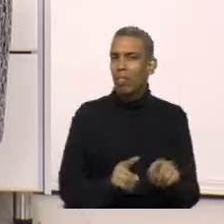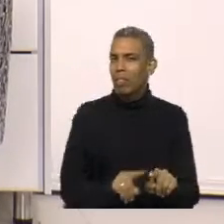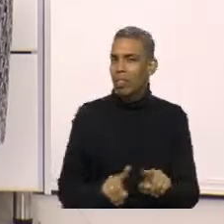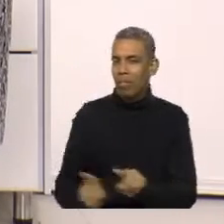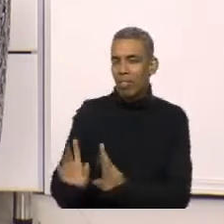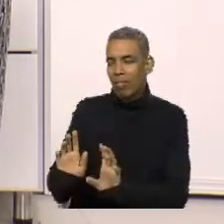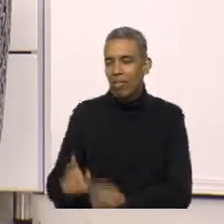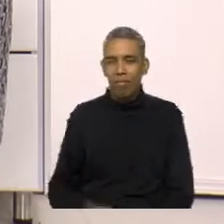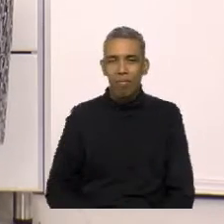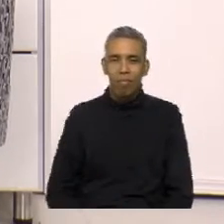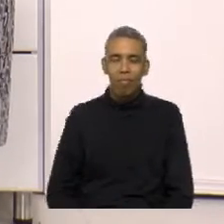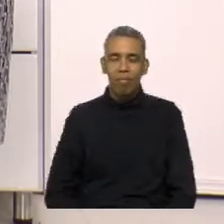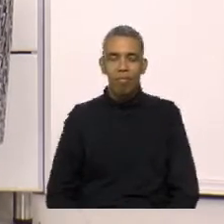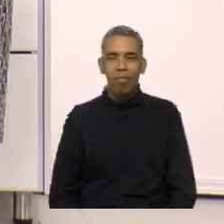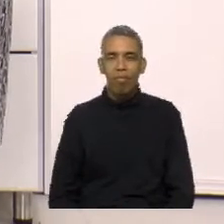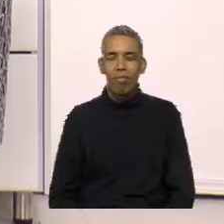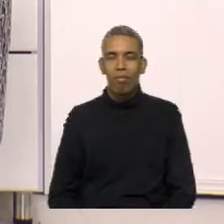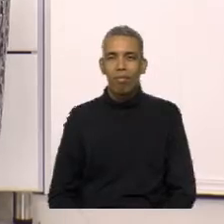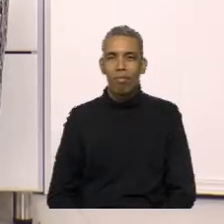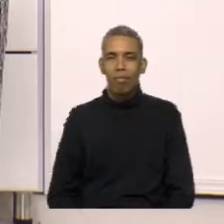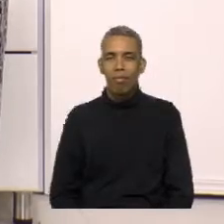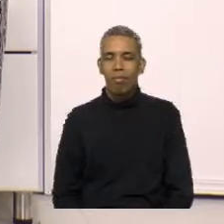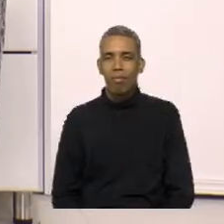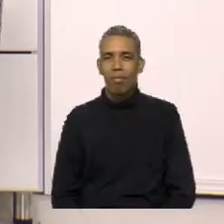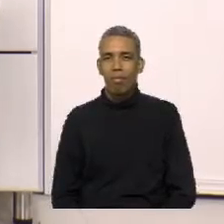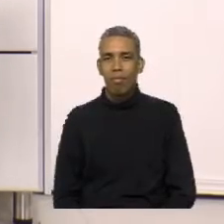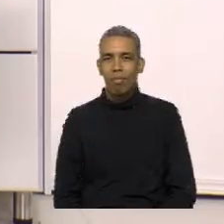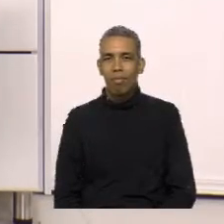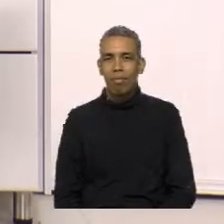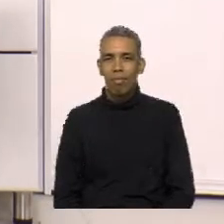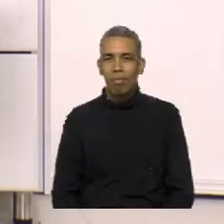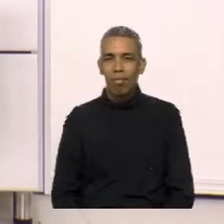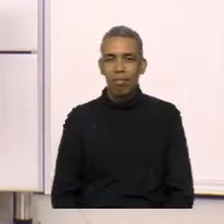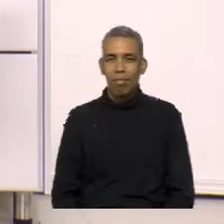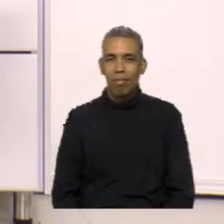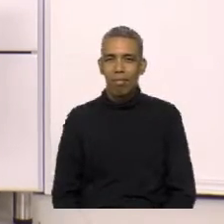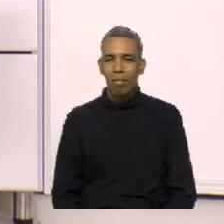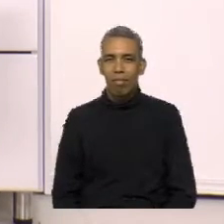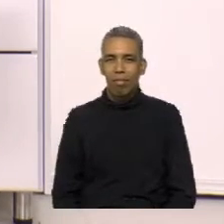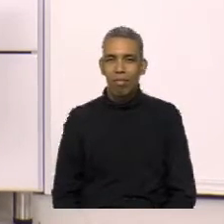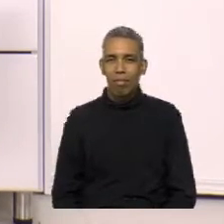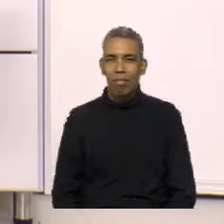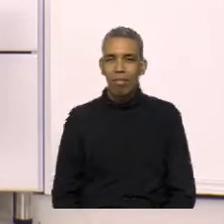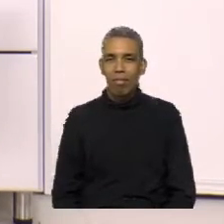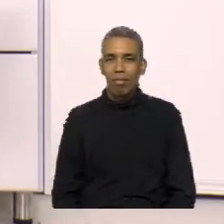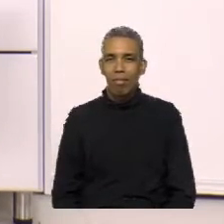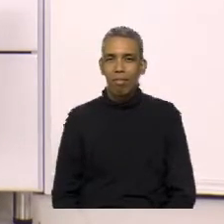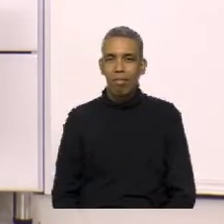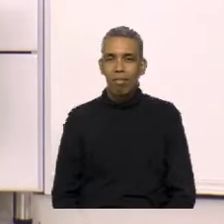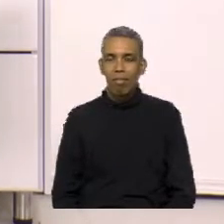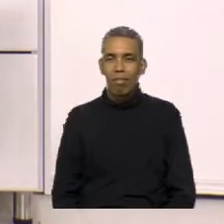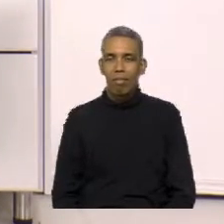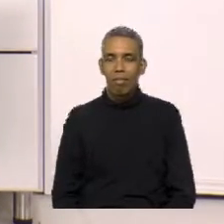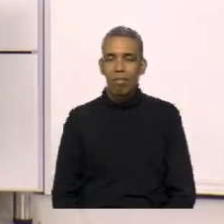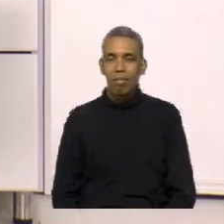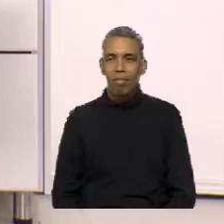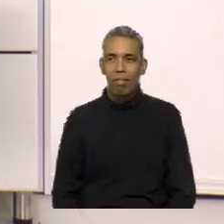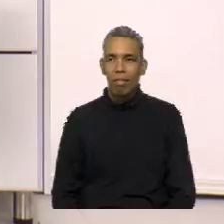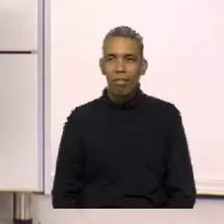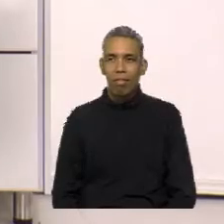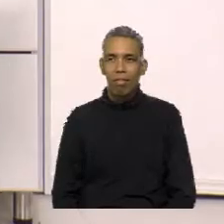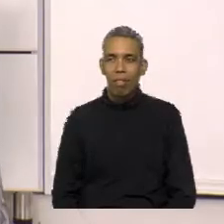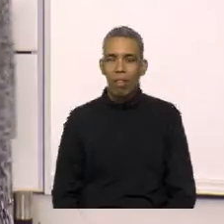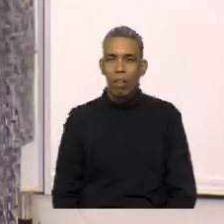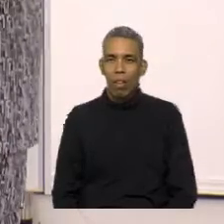puré que vamos a utilizar ahorita. Bueno, tenía acá estaba